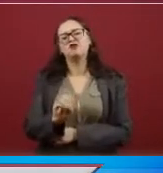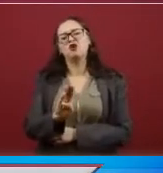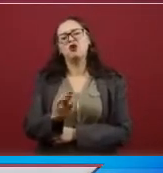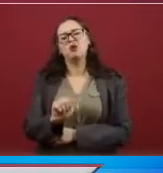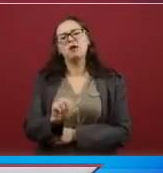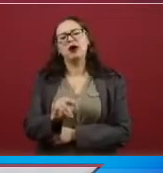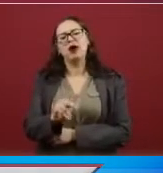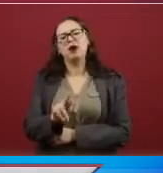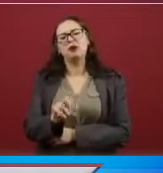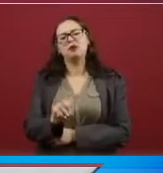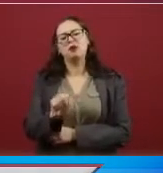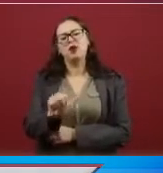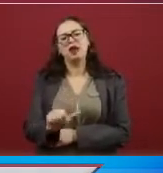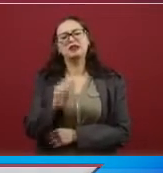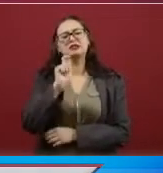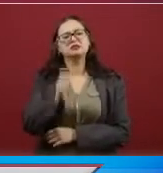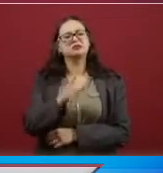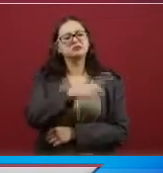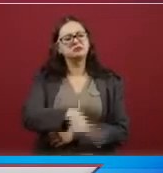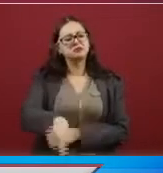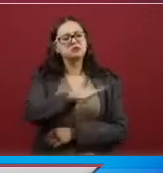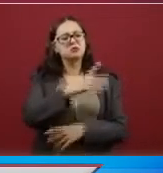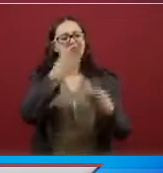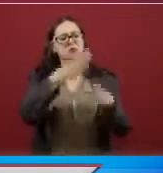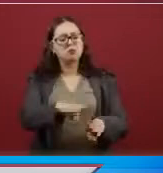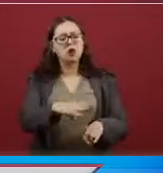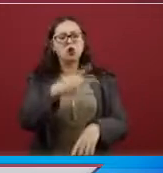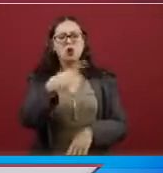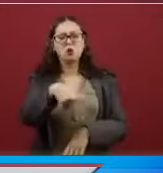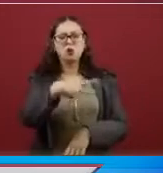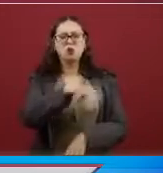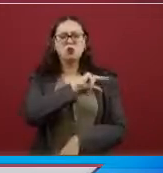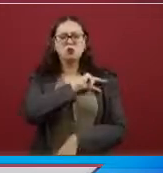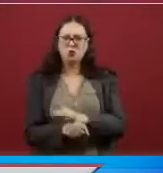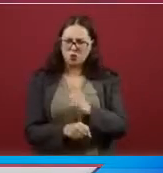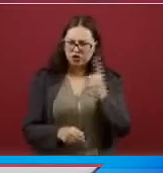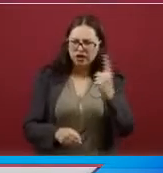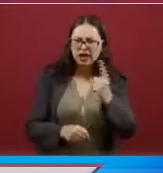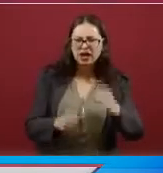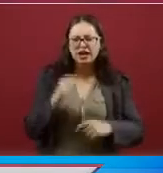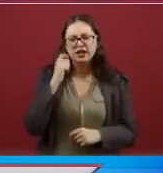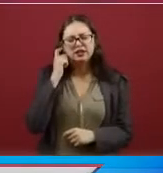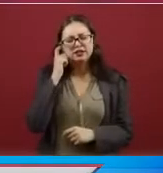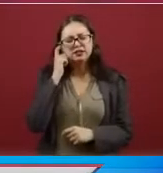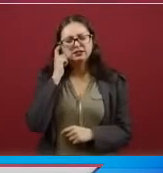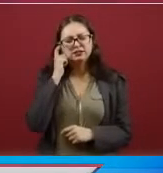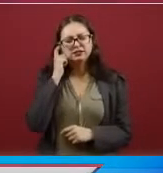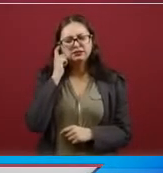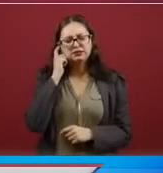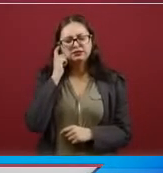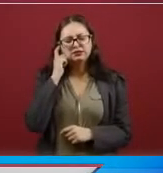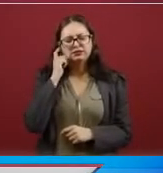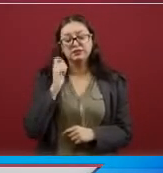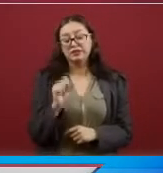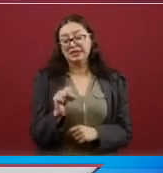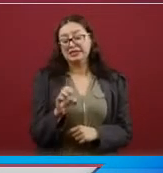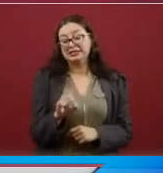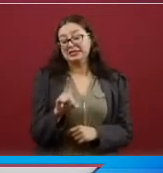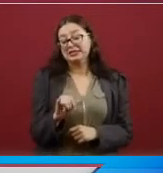Convertir deudas privadas en deuda pública. Zedillo informó que iba a costar